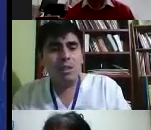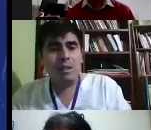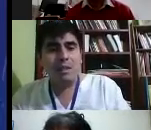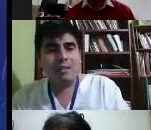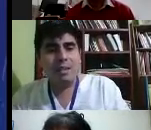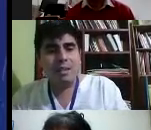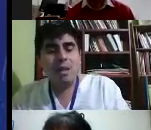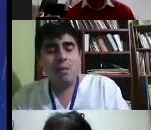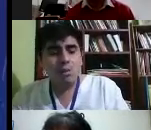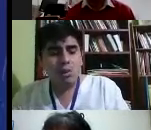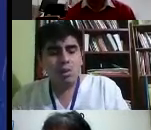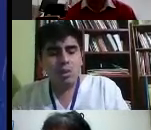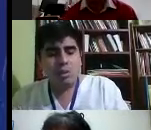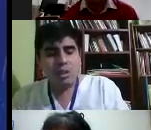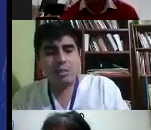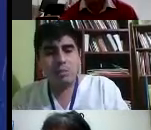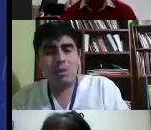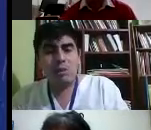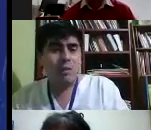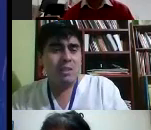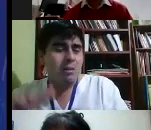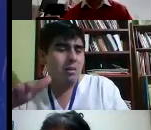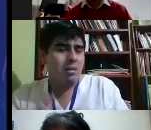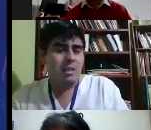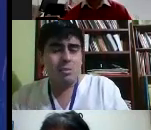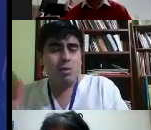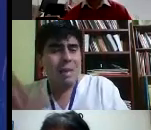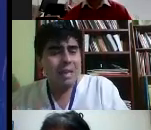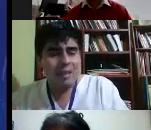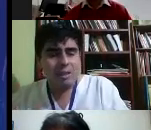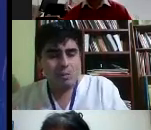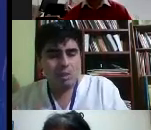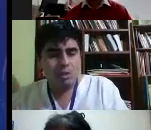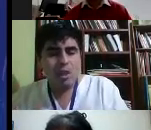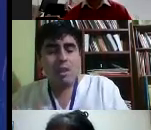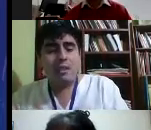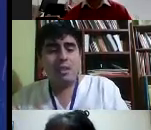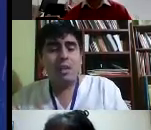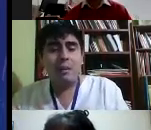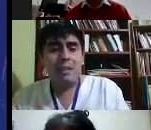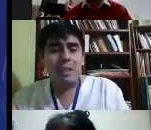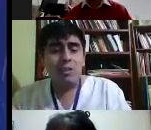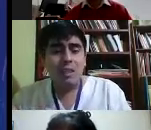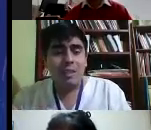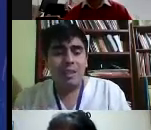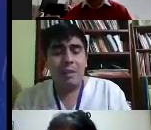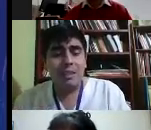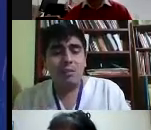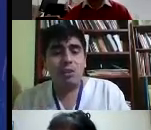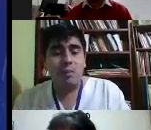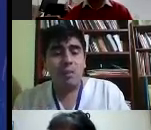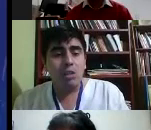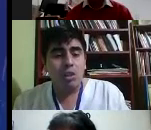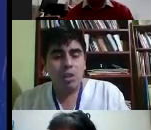puede de repente hacer mucho en lo que es, pues, una superficie que es muy blanda, ¿no? Por eso, dentro de la rehabilitación física es el